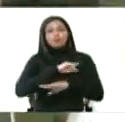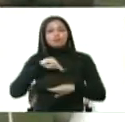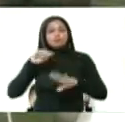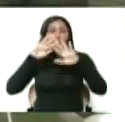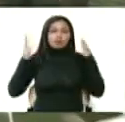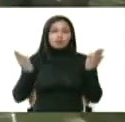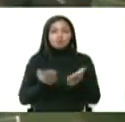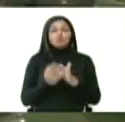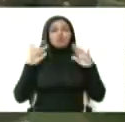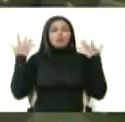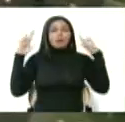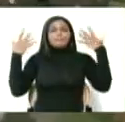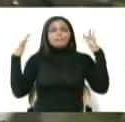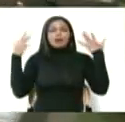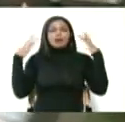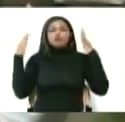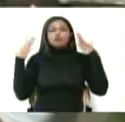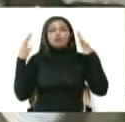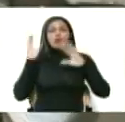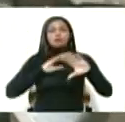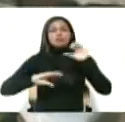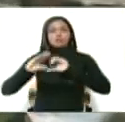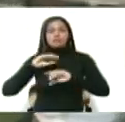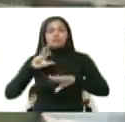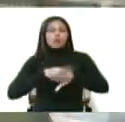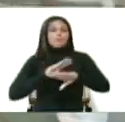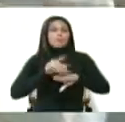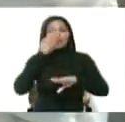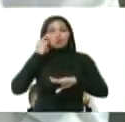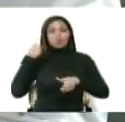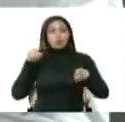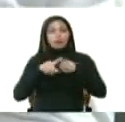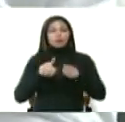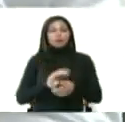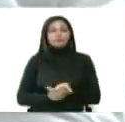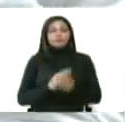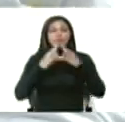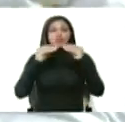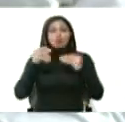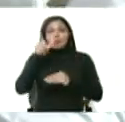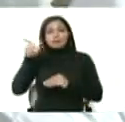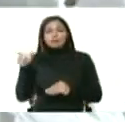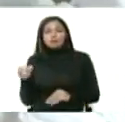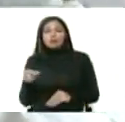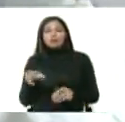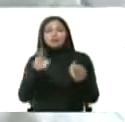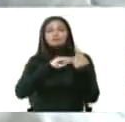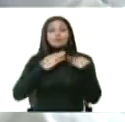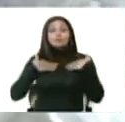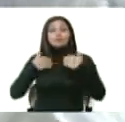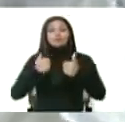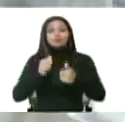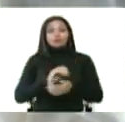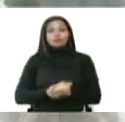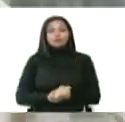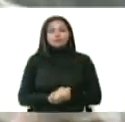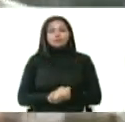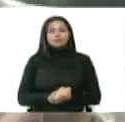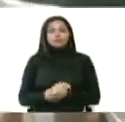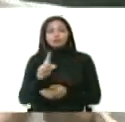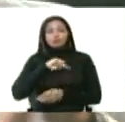Un aplauso a nuestros científicos, a nuestros médicos y médicas y a todo el personal de la salud. En buenas